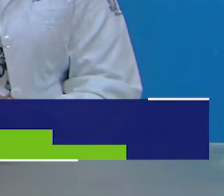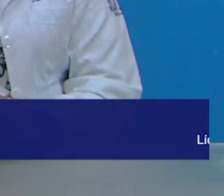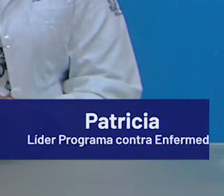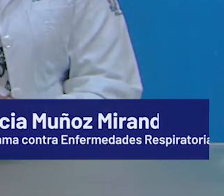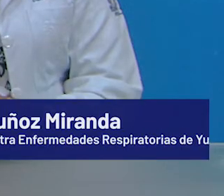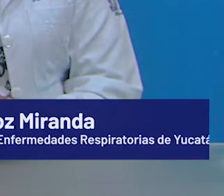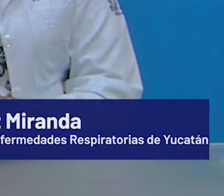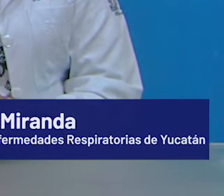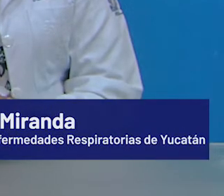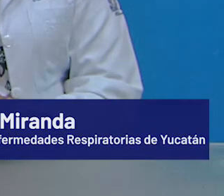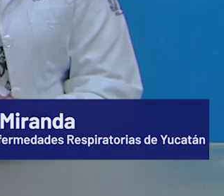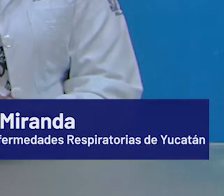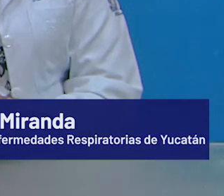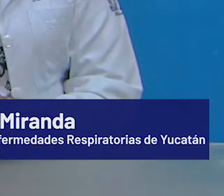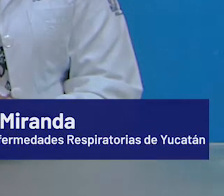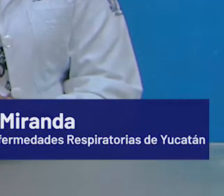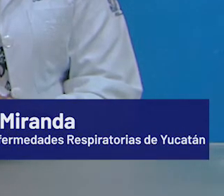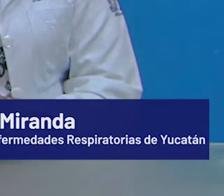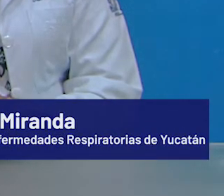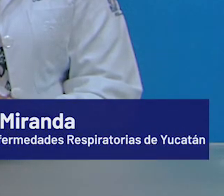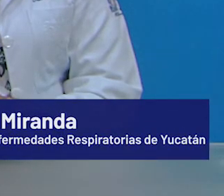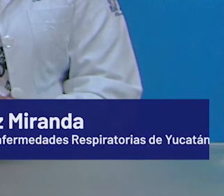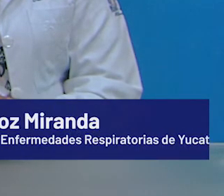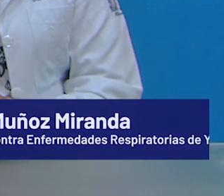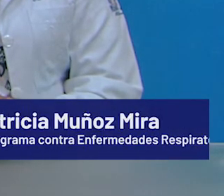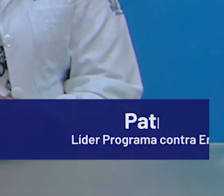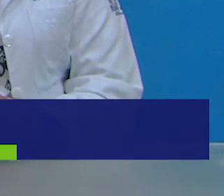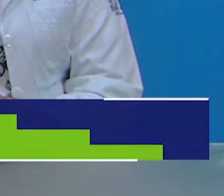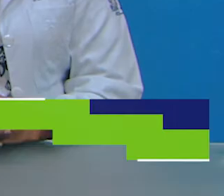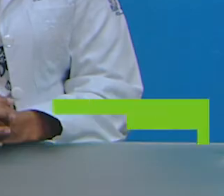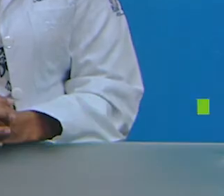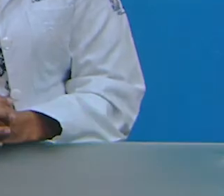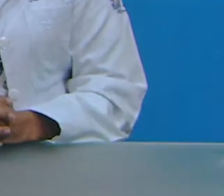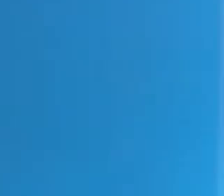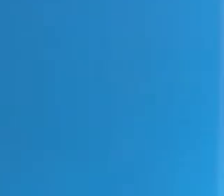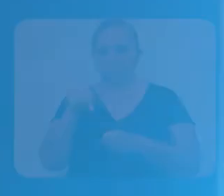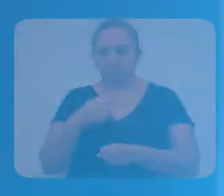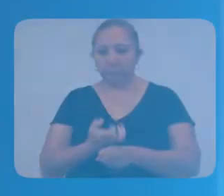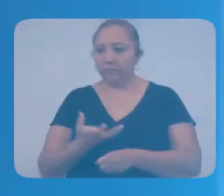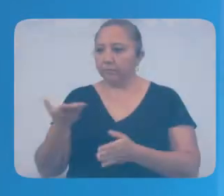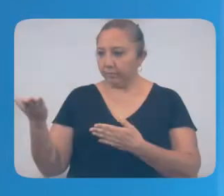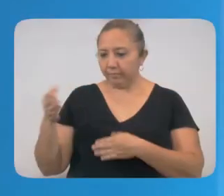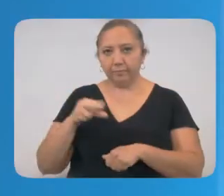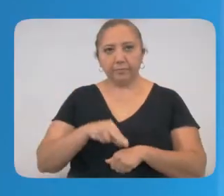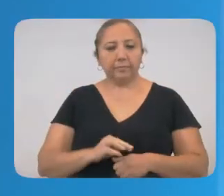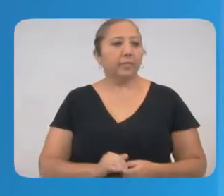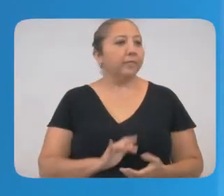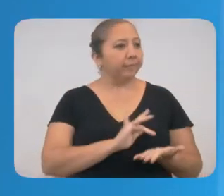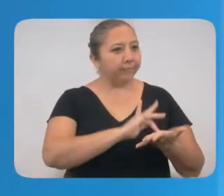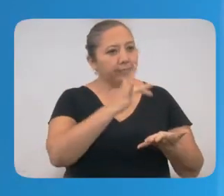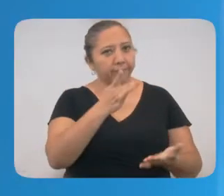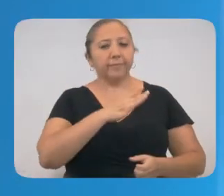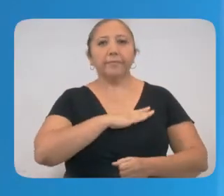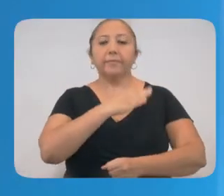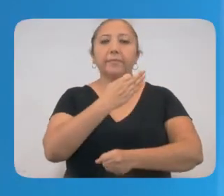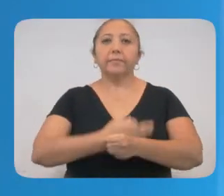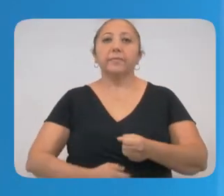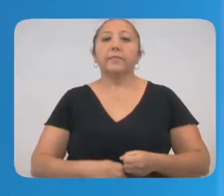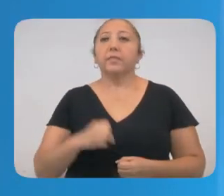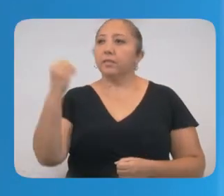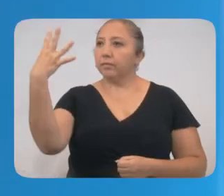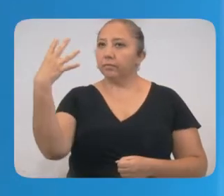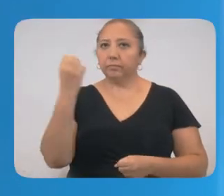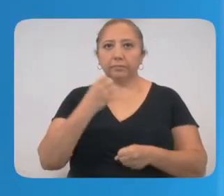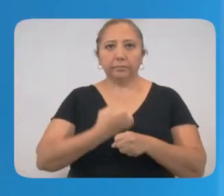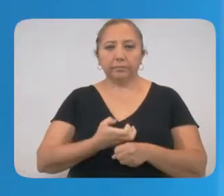Buenas tardes. Nos permitimos dar el informe diario relacionado con el COVID-19. Adelante, doctora. Gracias, doctora. Buenas tardes. El semáforo estatal está